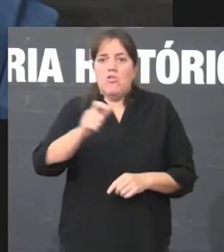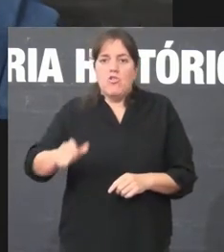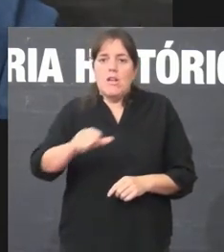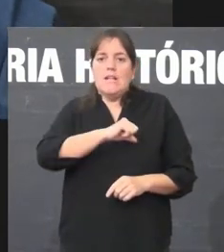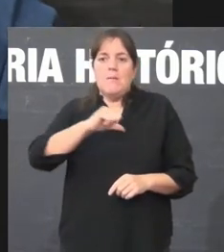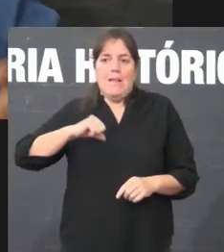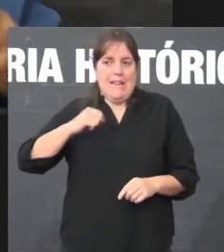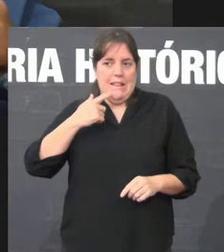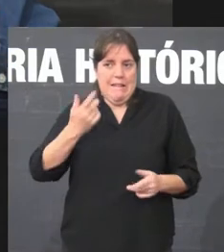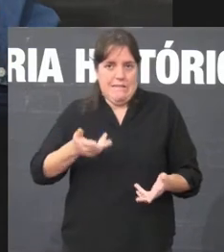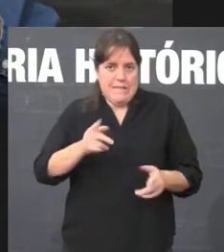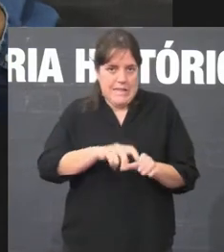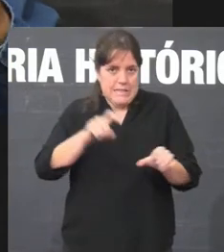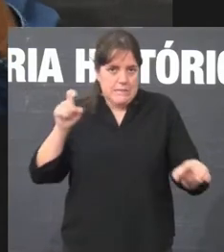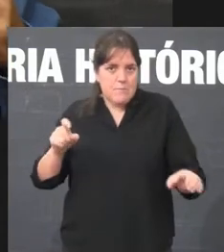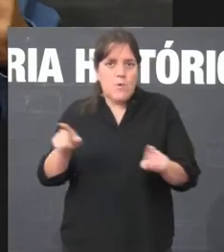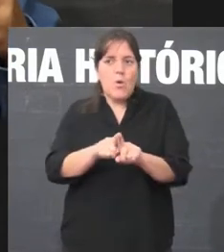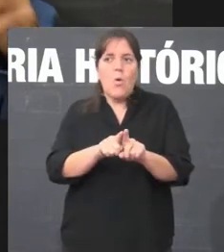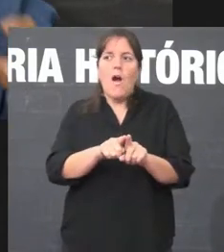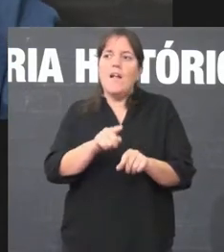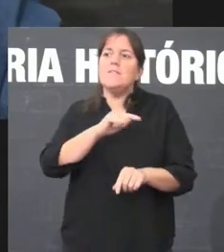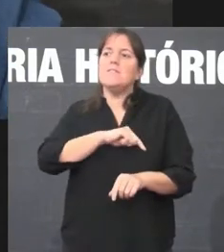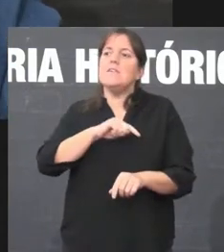que ahora se sientan